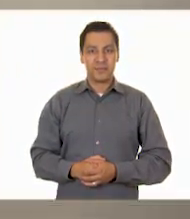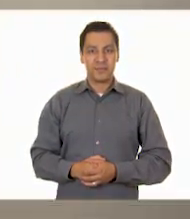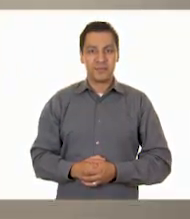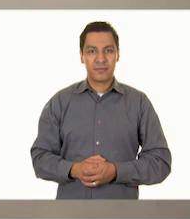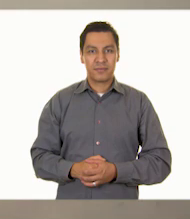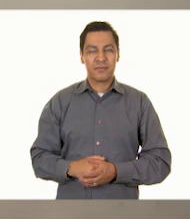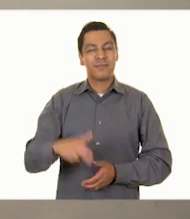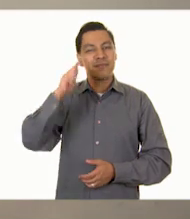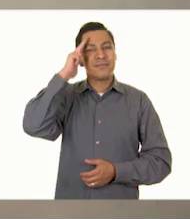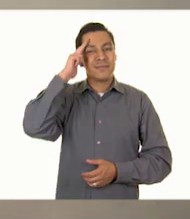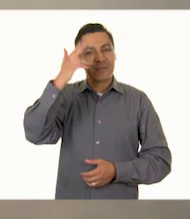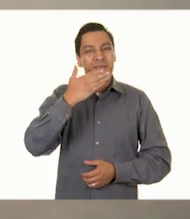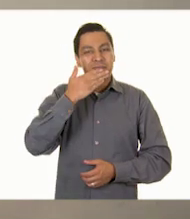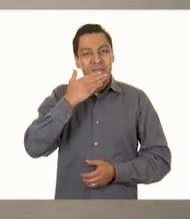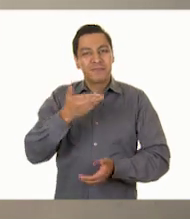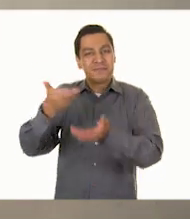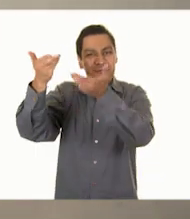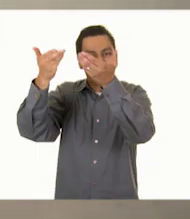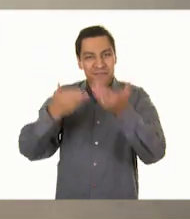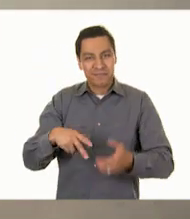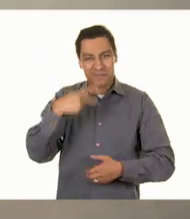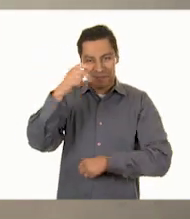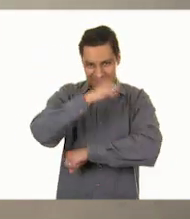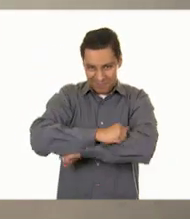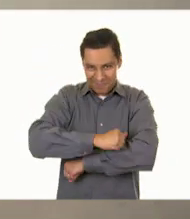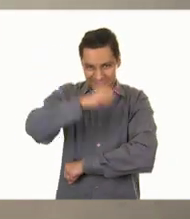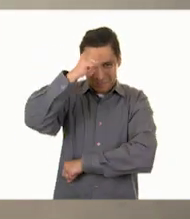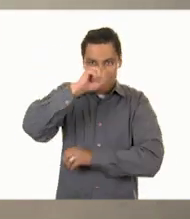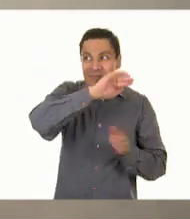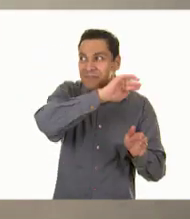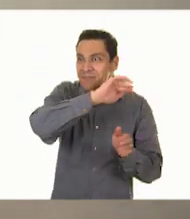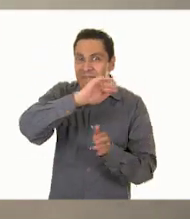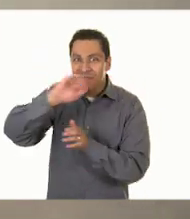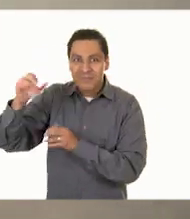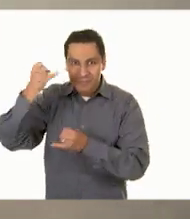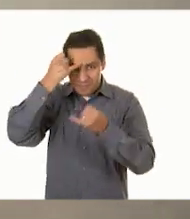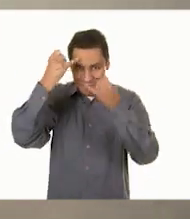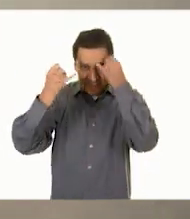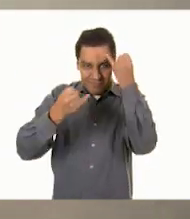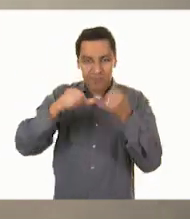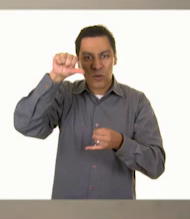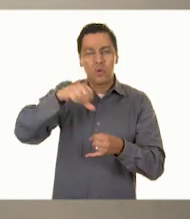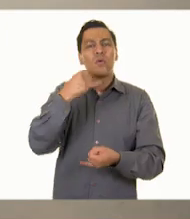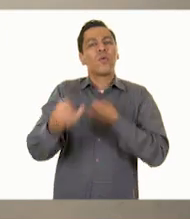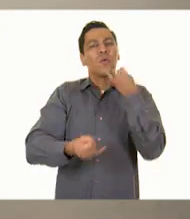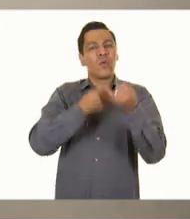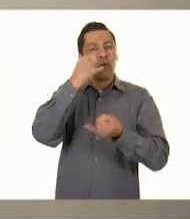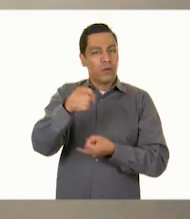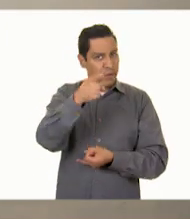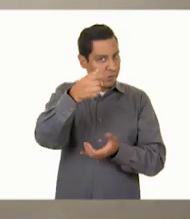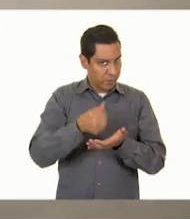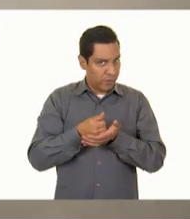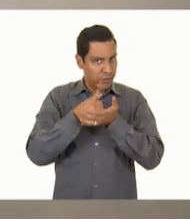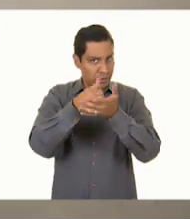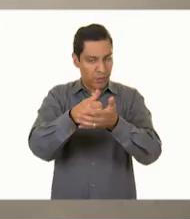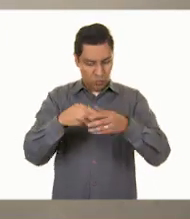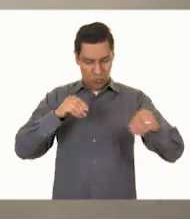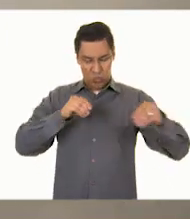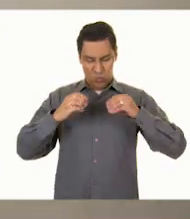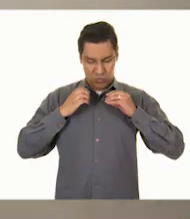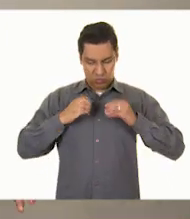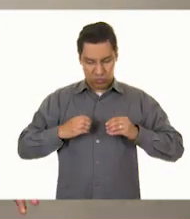hola bienvenido a tu ventana creativa del día de hoy hoy vamos a realizar un juego que te va a ayudar a es mejorar tu motricidad